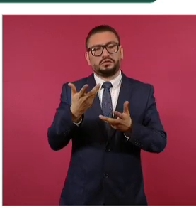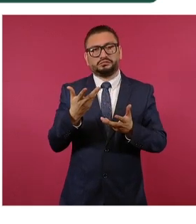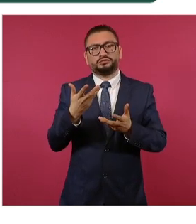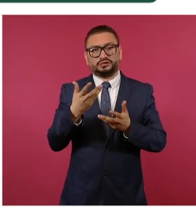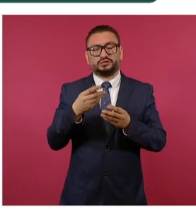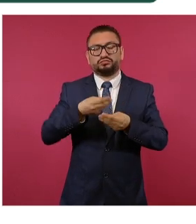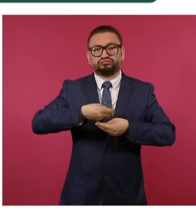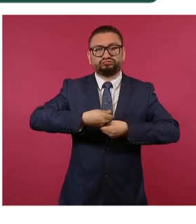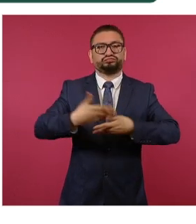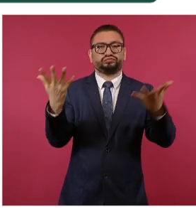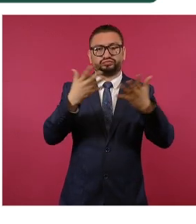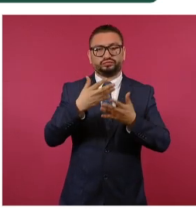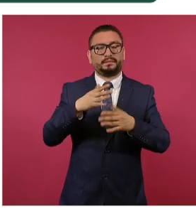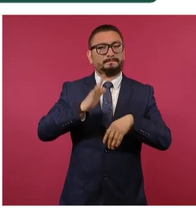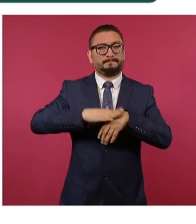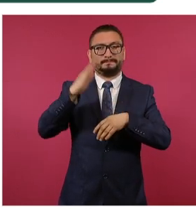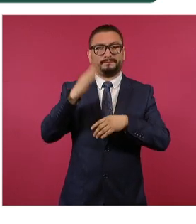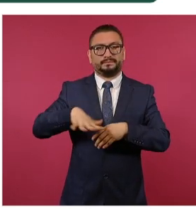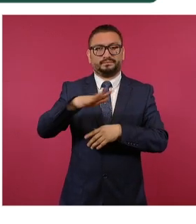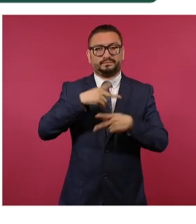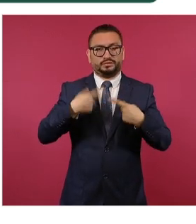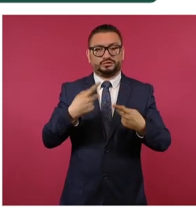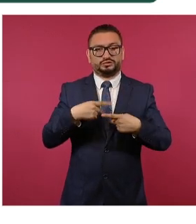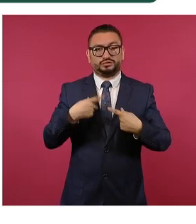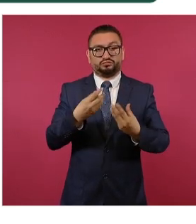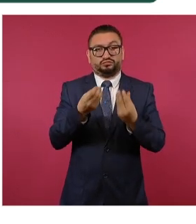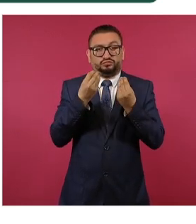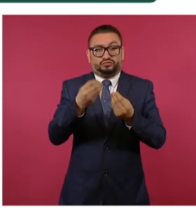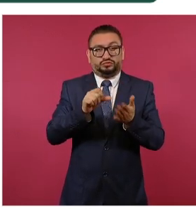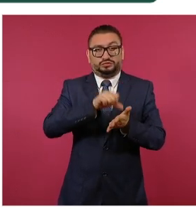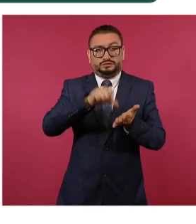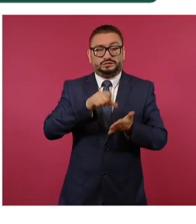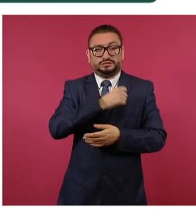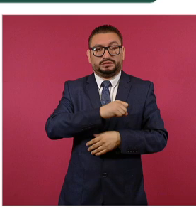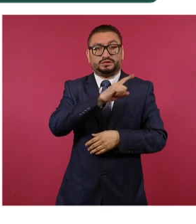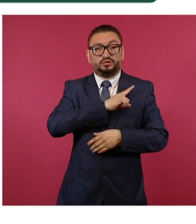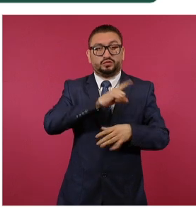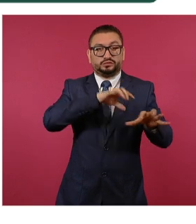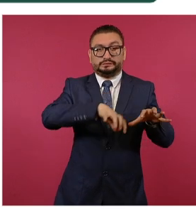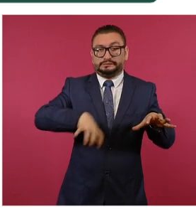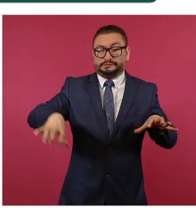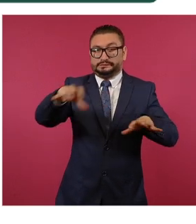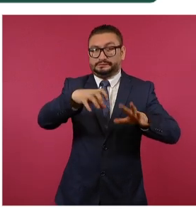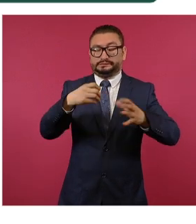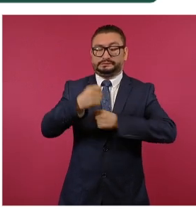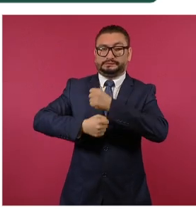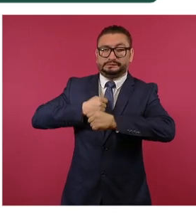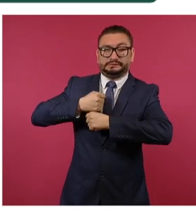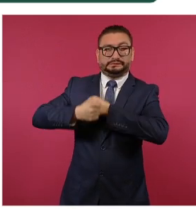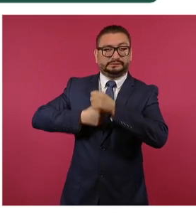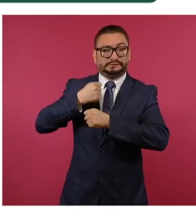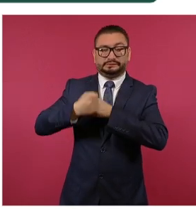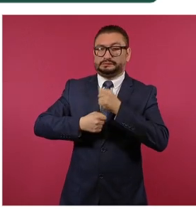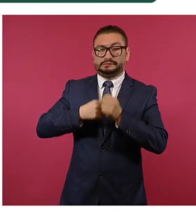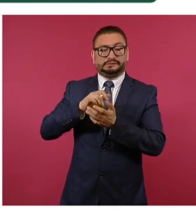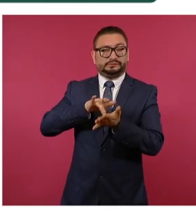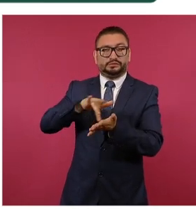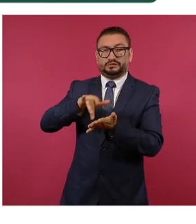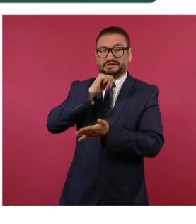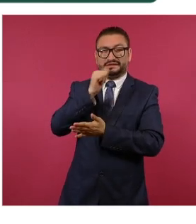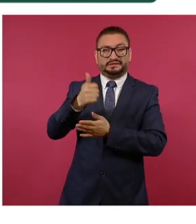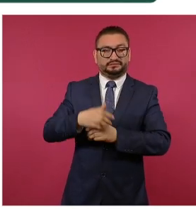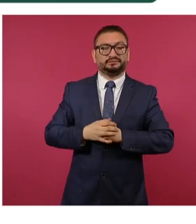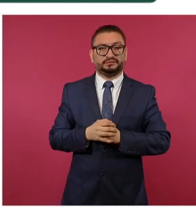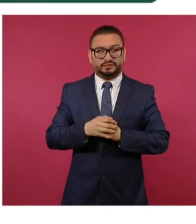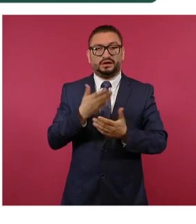una dispersión grande de la población, tienen muchos centros de salud y muchos de ellos llevaban años sin que hubieran tenido